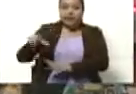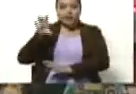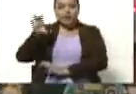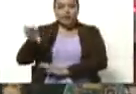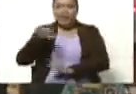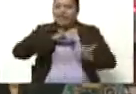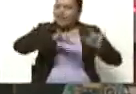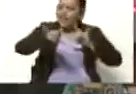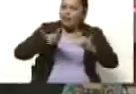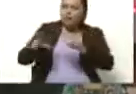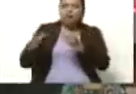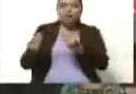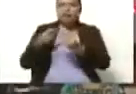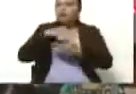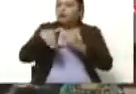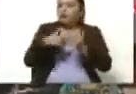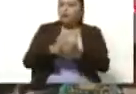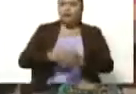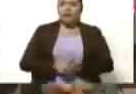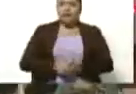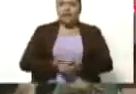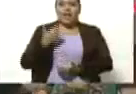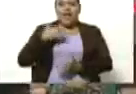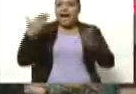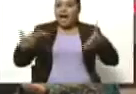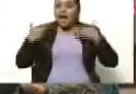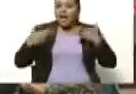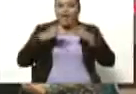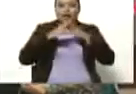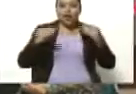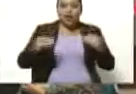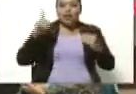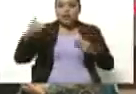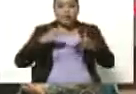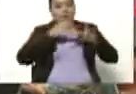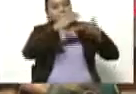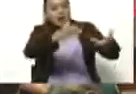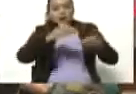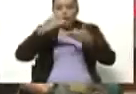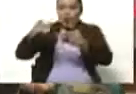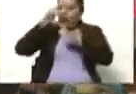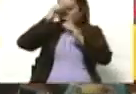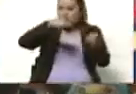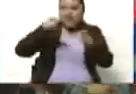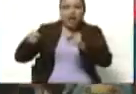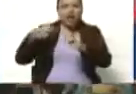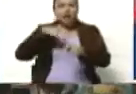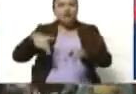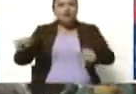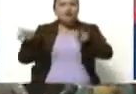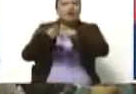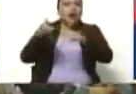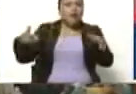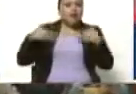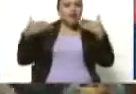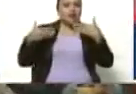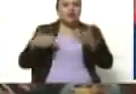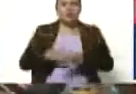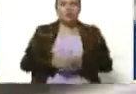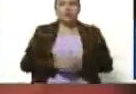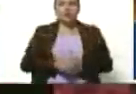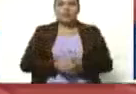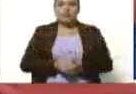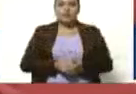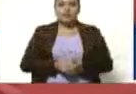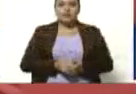Los poetas de Venezuela nos queremos. Y nos alegra el logro del otro, nos alegra el premio del otro, nos alegra el homenaje del otro. Entonces, realmente ha sido un homenaje que no se han averiado sino a las mujeres